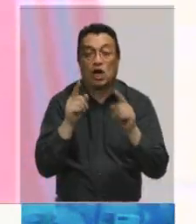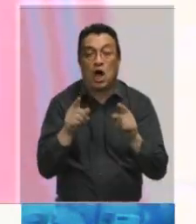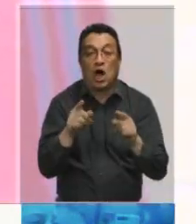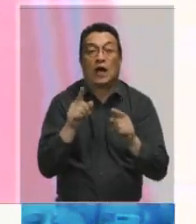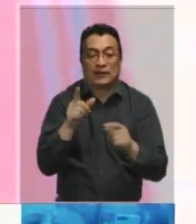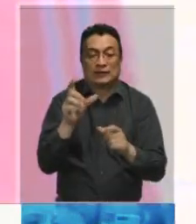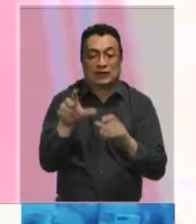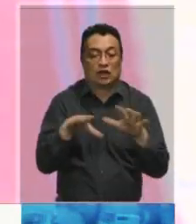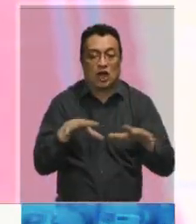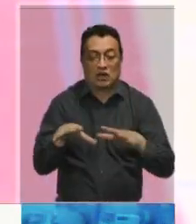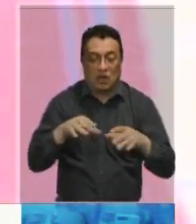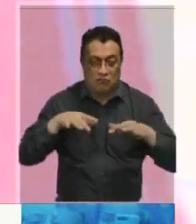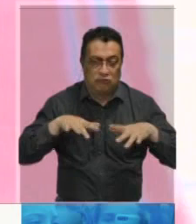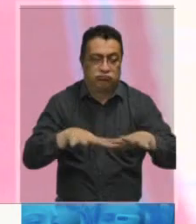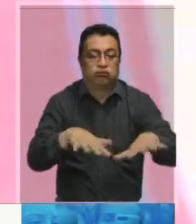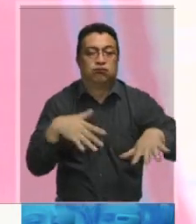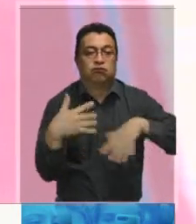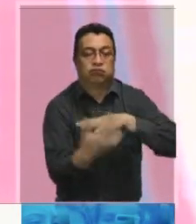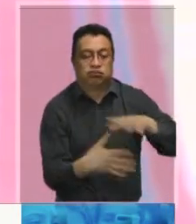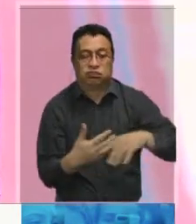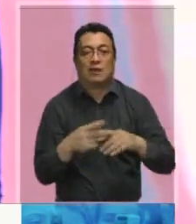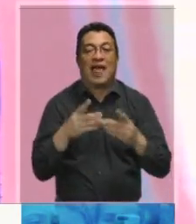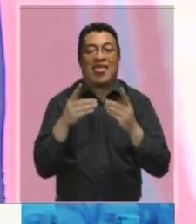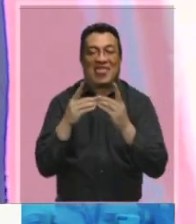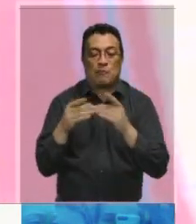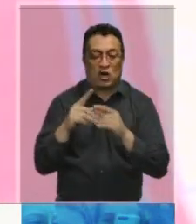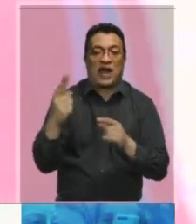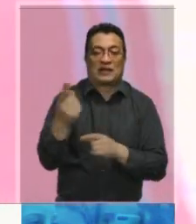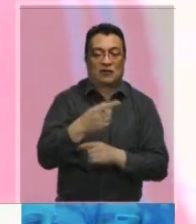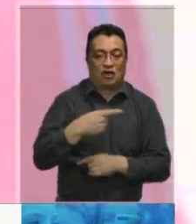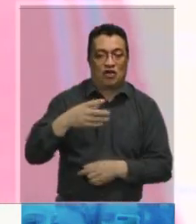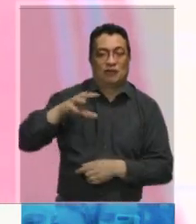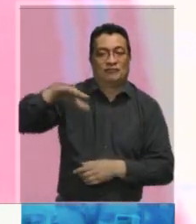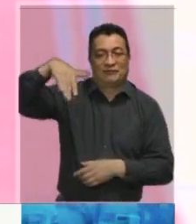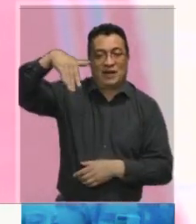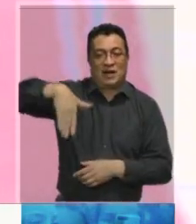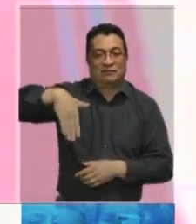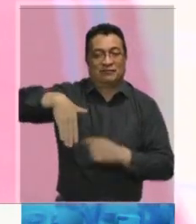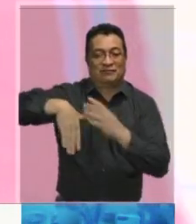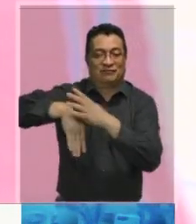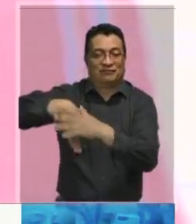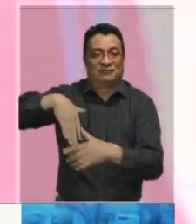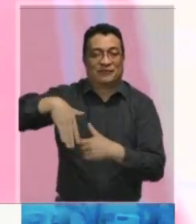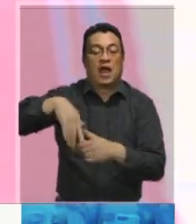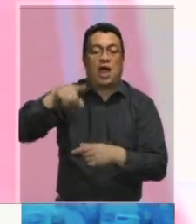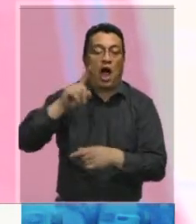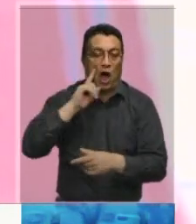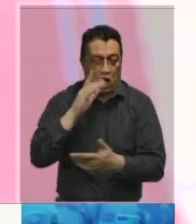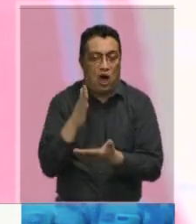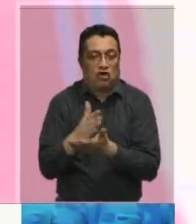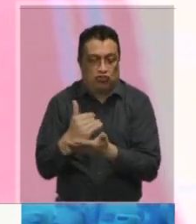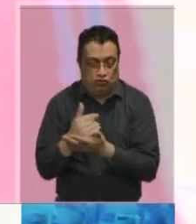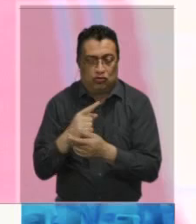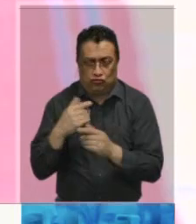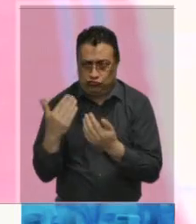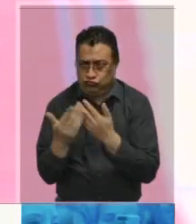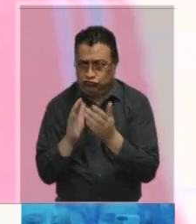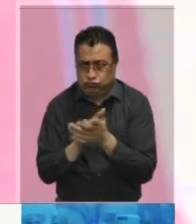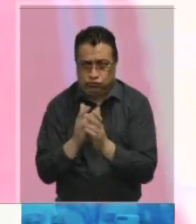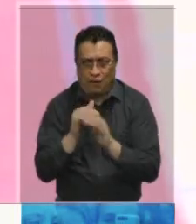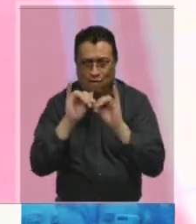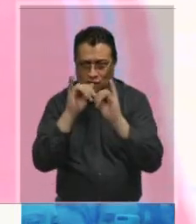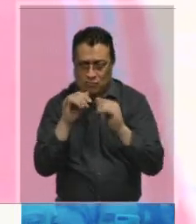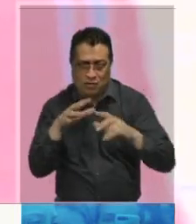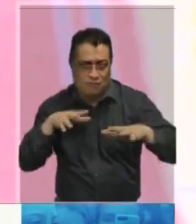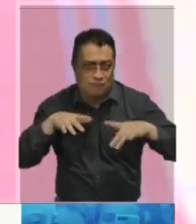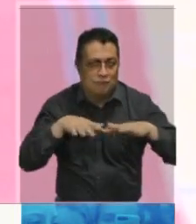este tipo de asonada para las democracias continentales. Claramente aquí hubo una planificación, hubo un momento, hubo una forma